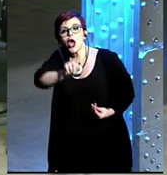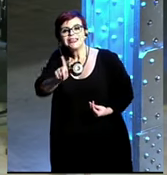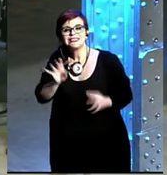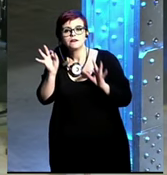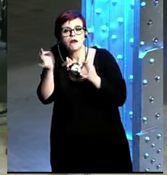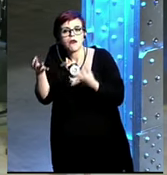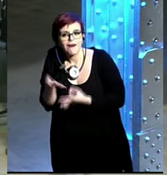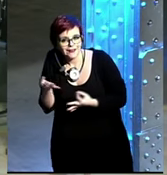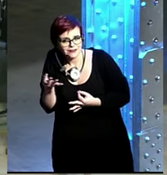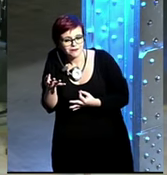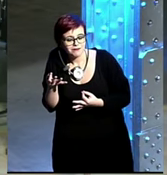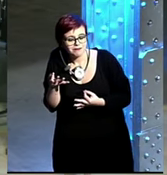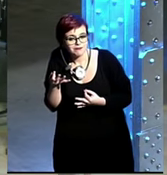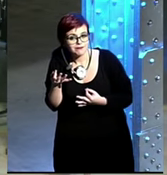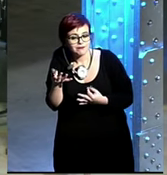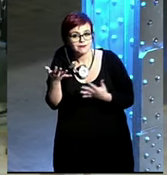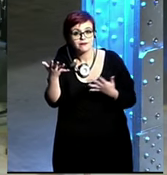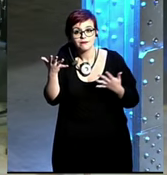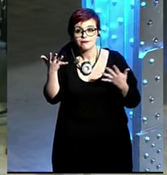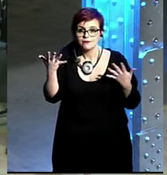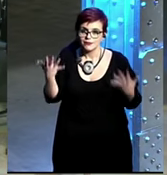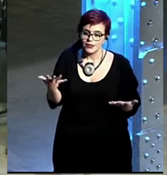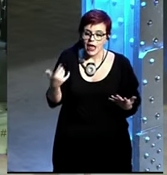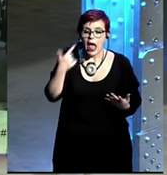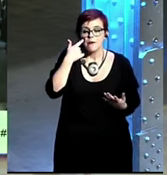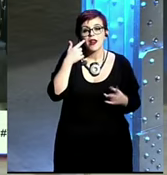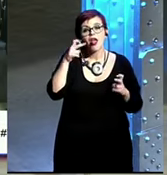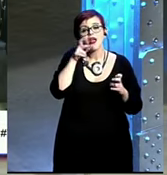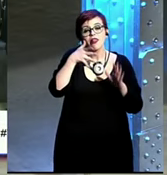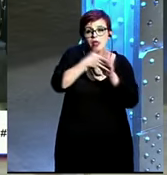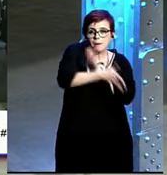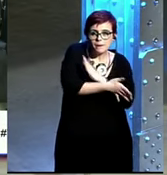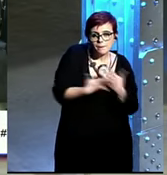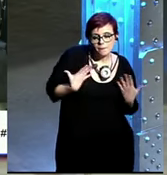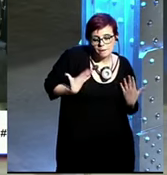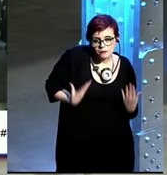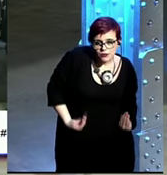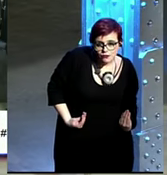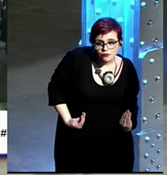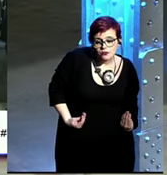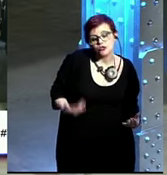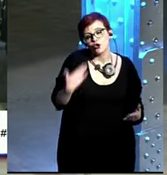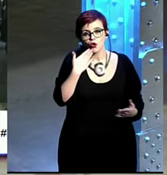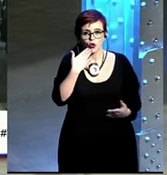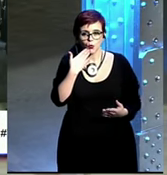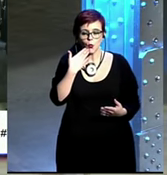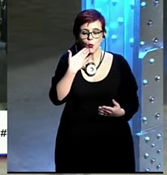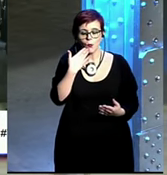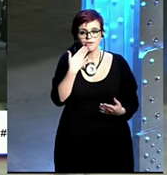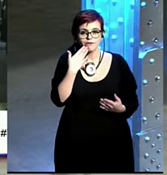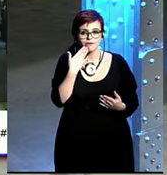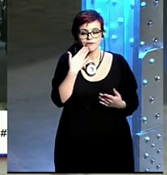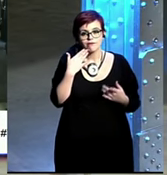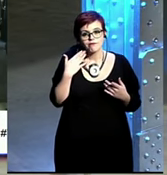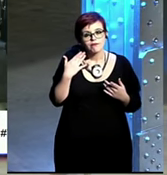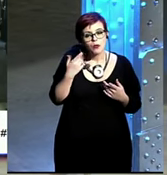Well, I think that defining Bueno, creo que definir la depresión es un buen primer paso para ser capaz